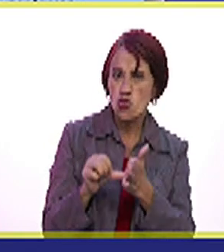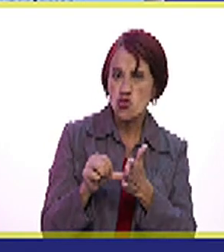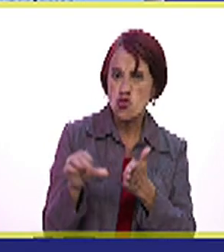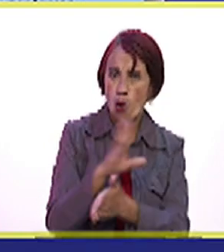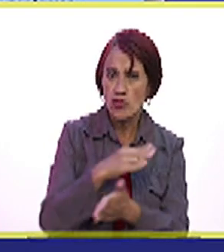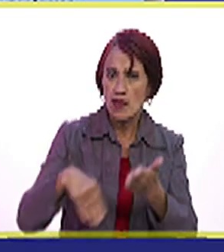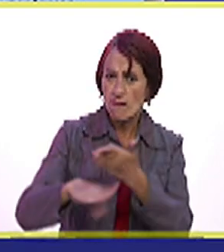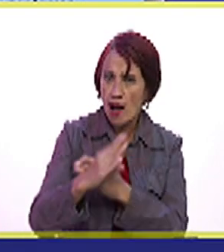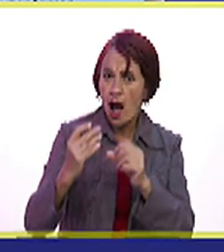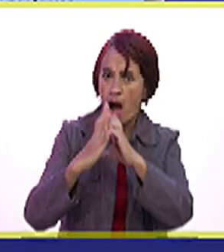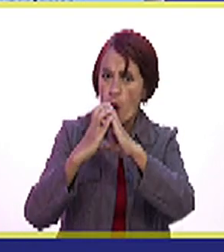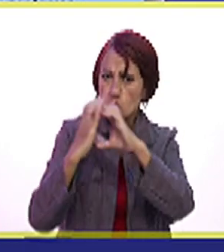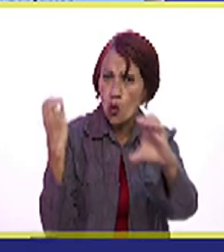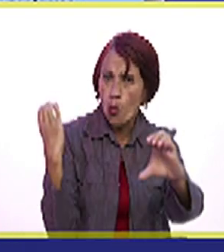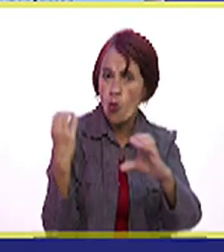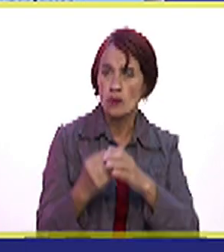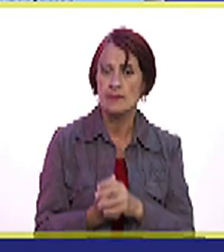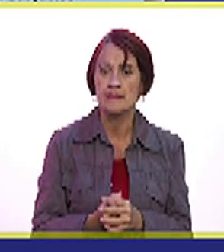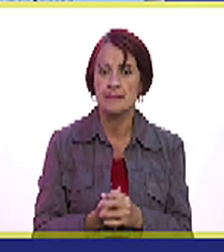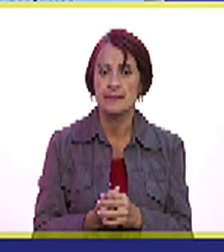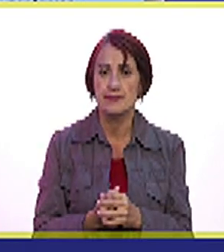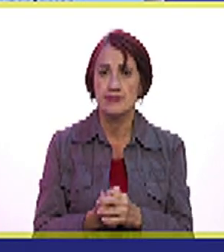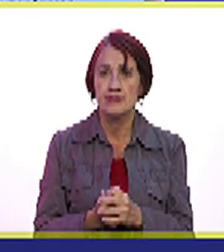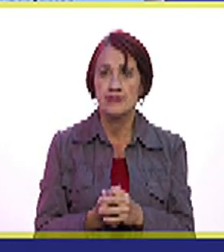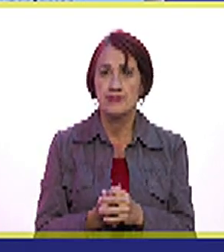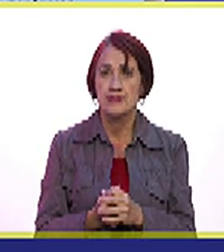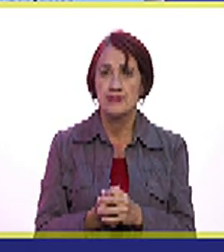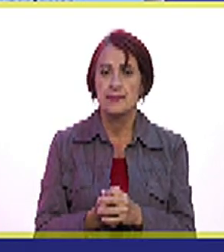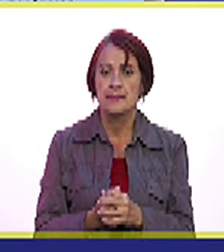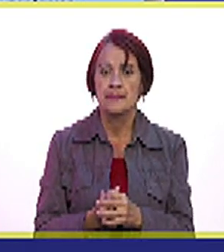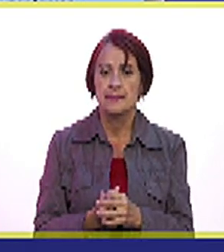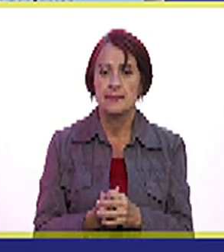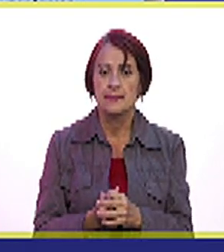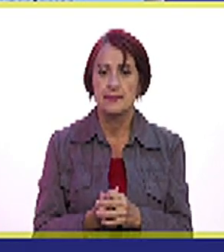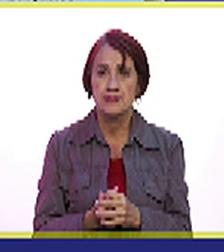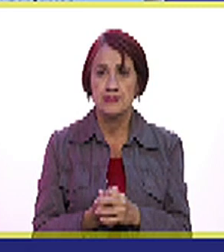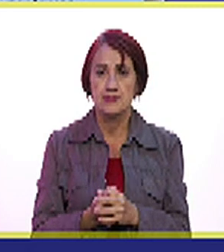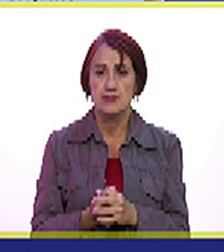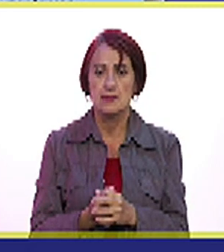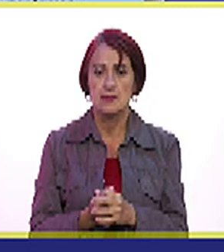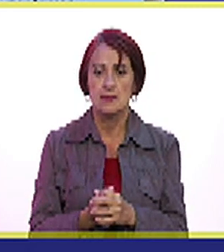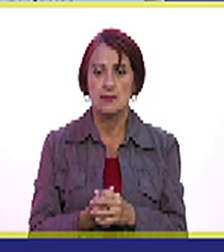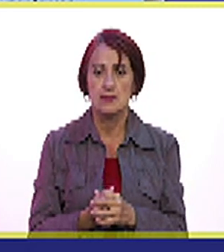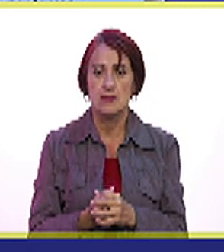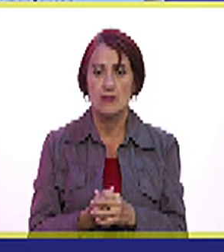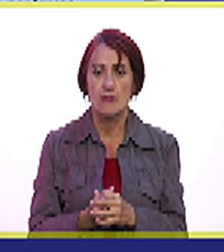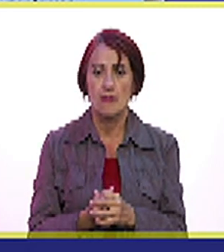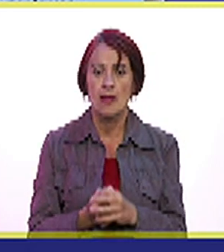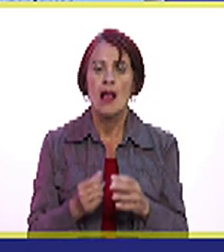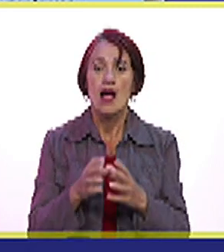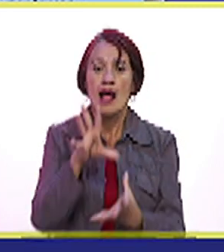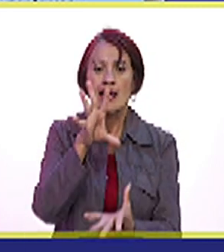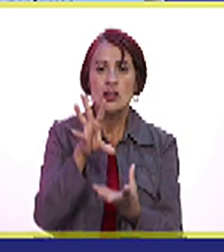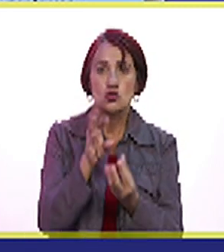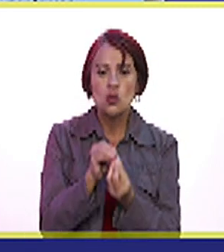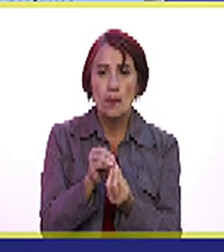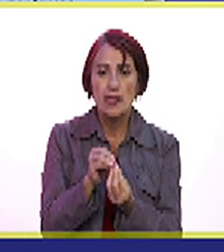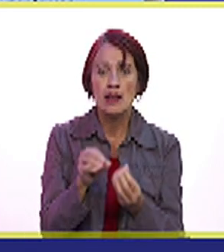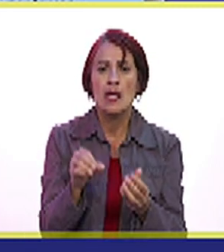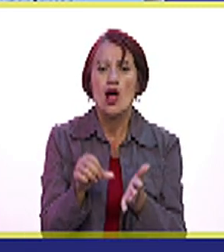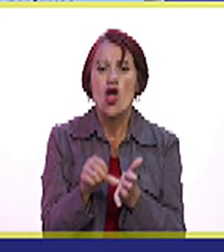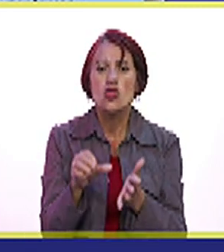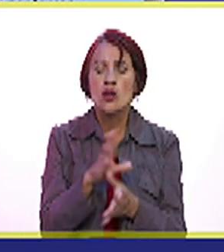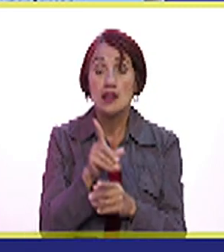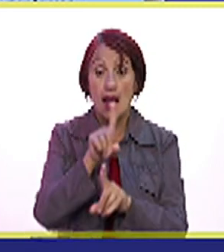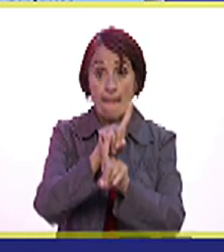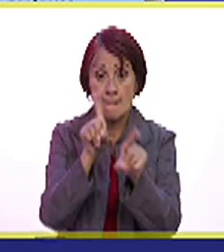este autobús? Where must application send their resume? Resume es resumen. Esto es una